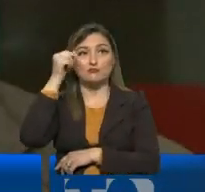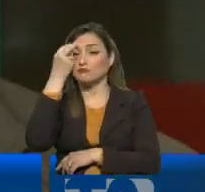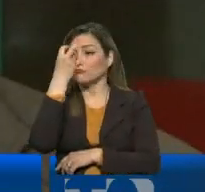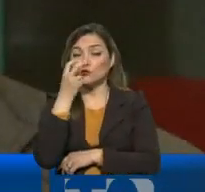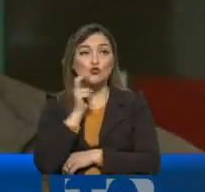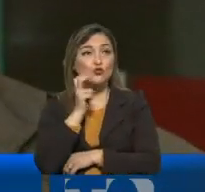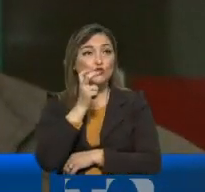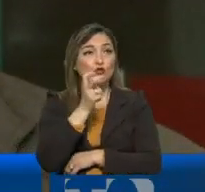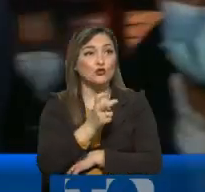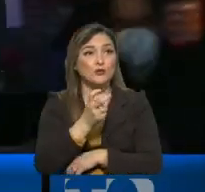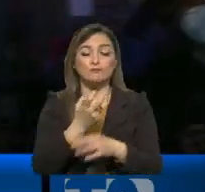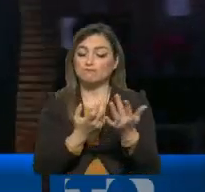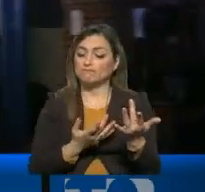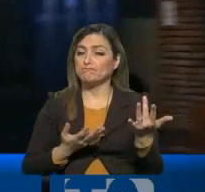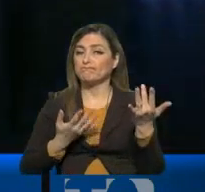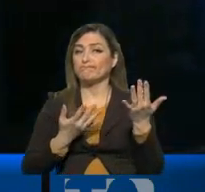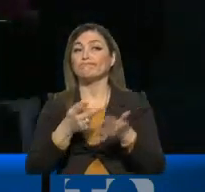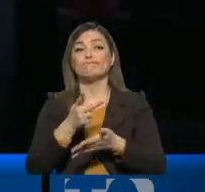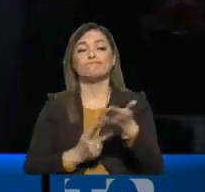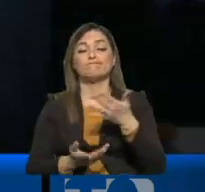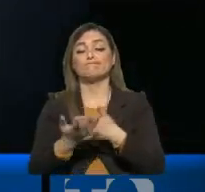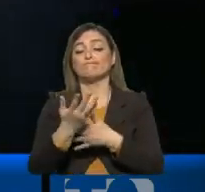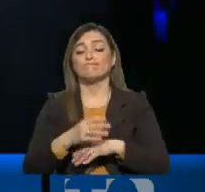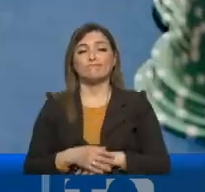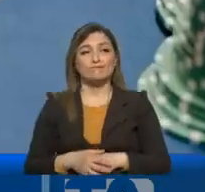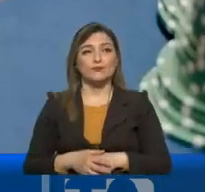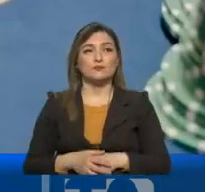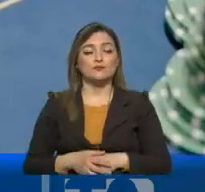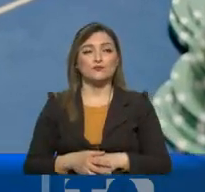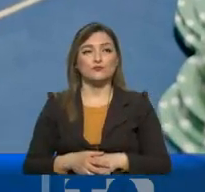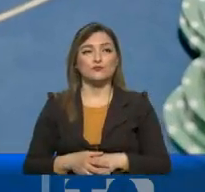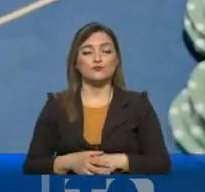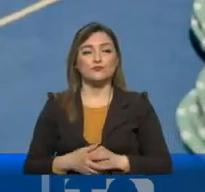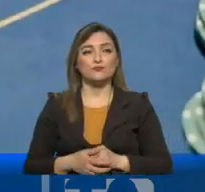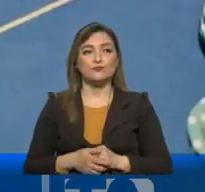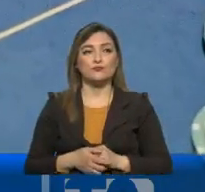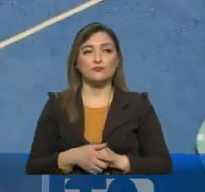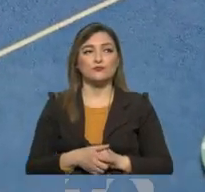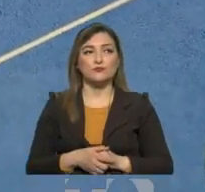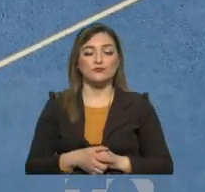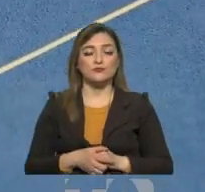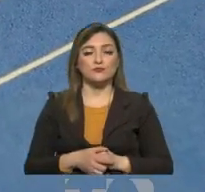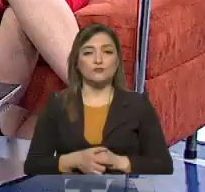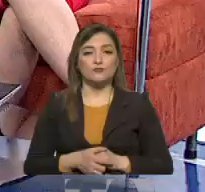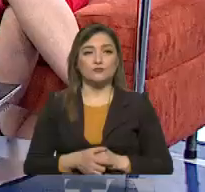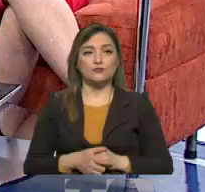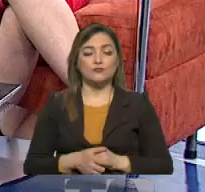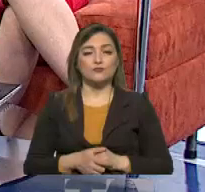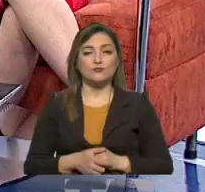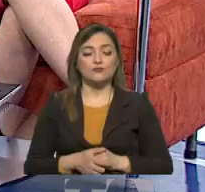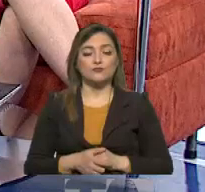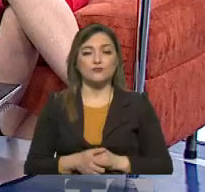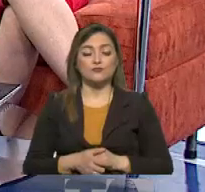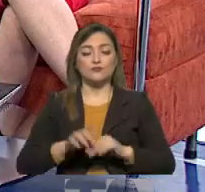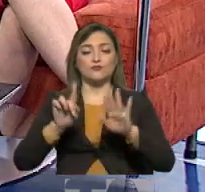y turístico también están a la expectativa sobre un pronunciamiento. En Quito, Paul Coello, 24 horas.